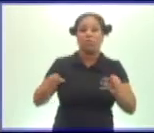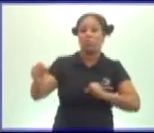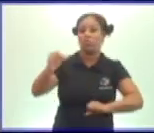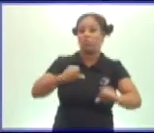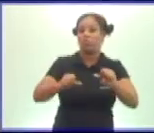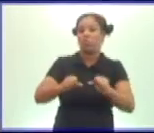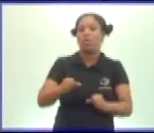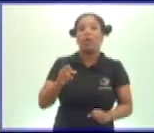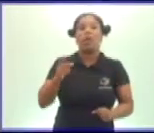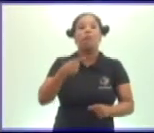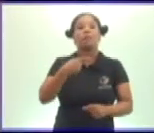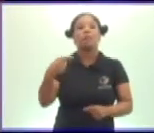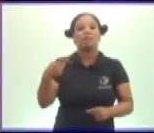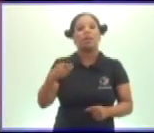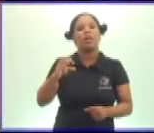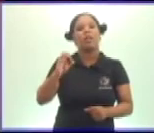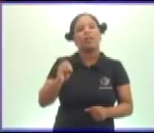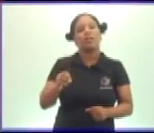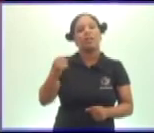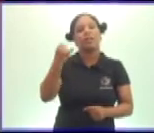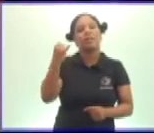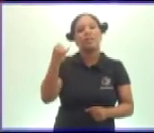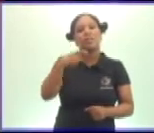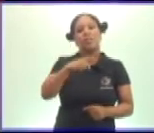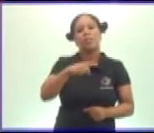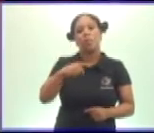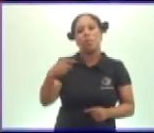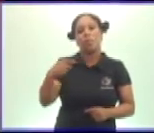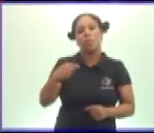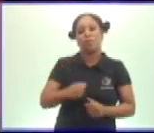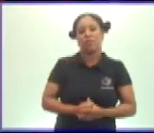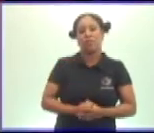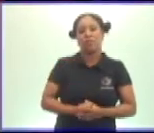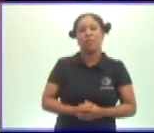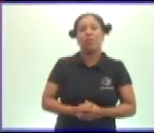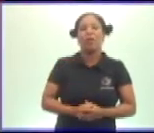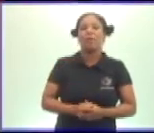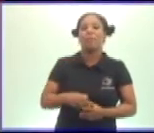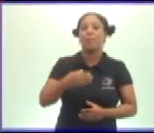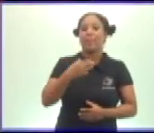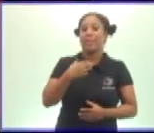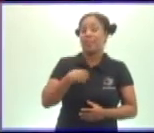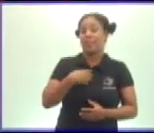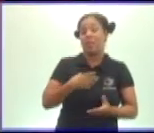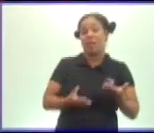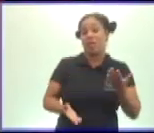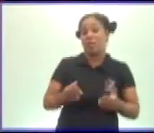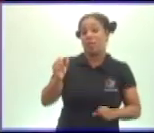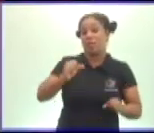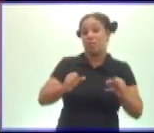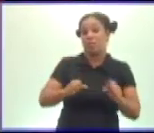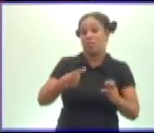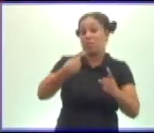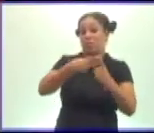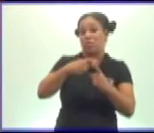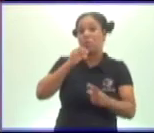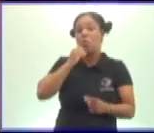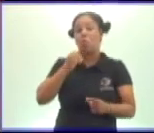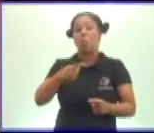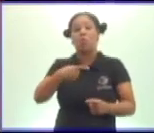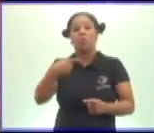polares y sustancias iónicas. Pero tanto las sustancias polares como las sustancias iónicas tienen naturaleza